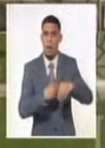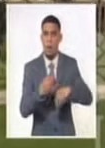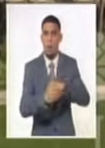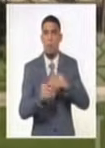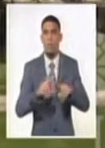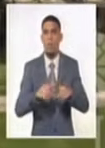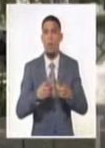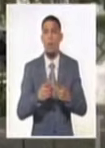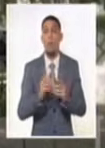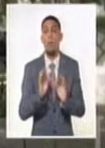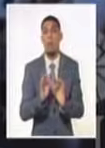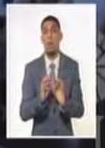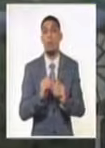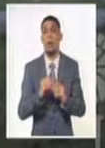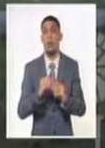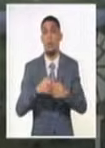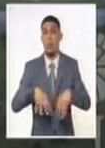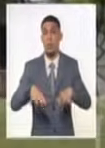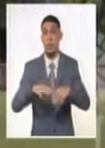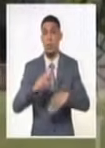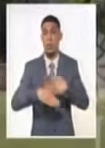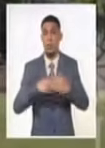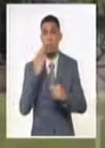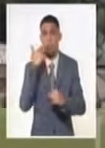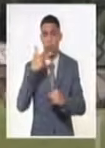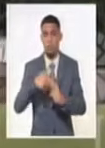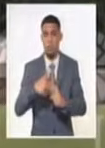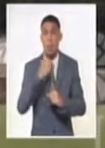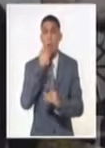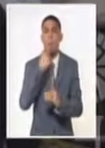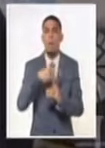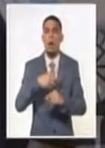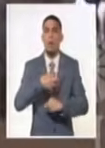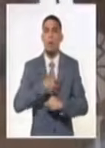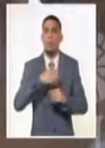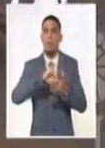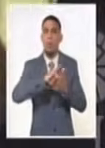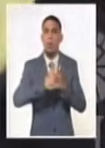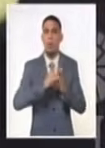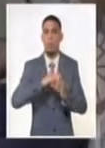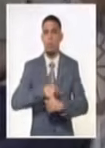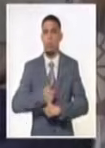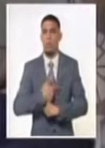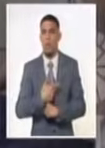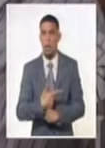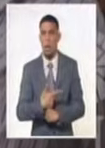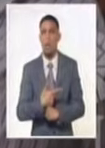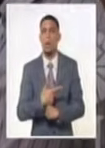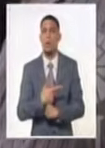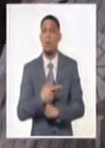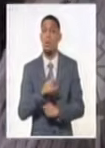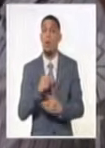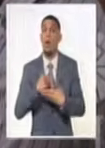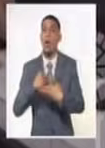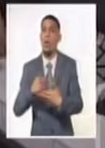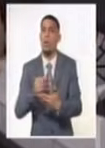y el vínculo a instituciones, proyectos culturales y grupos profesionales que favorecen la continuidad de su formación integral. Quiero decir